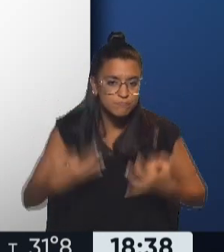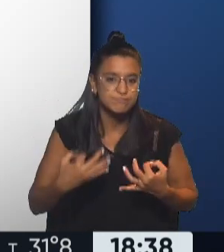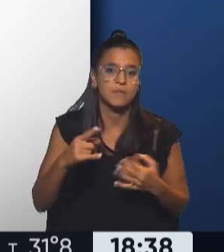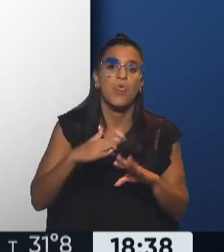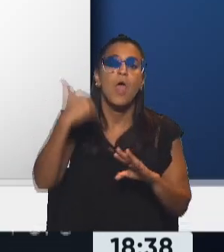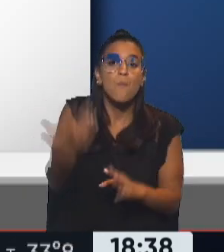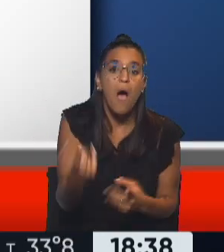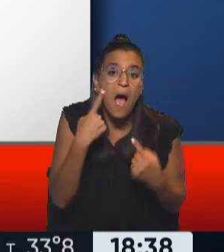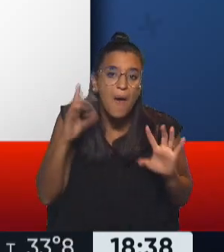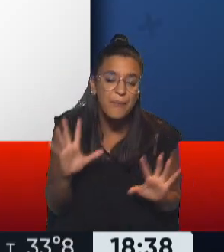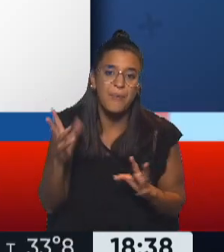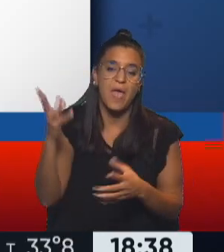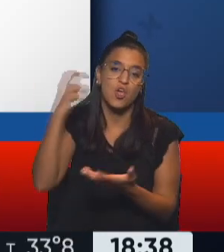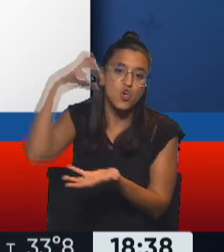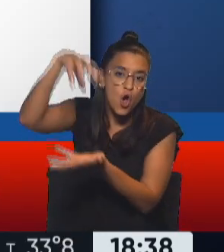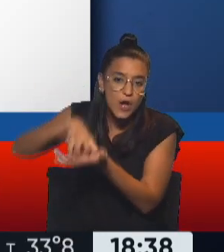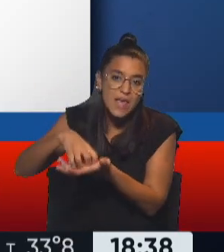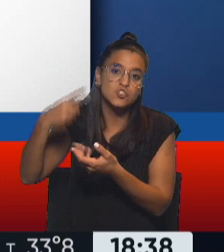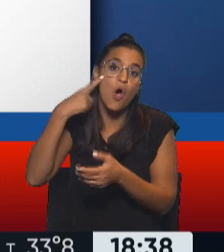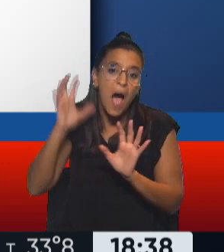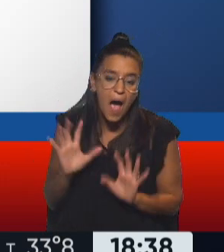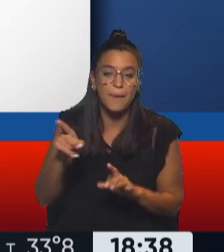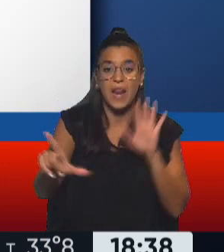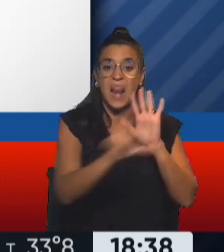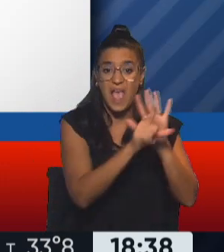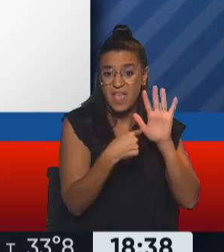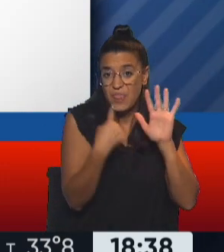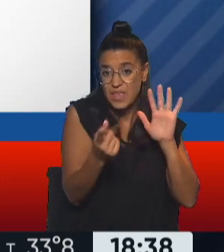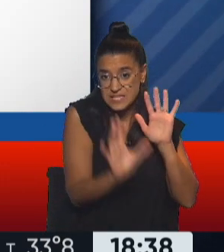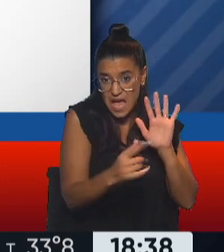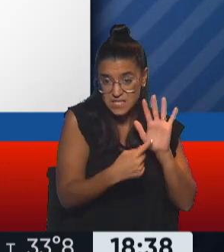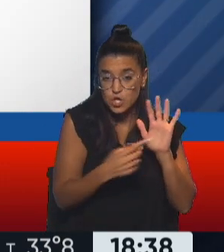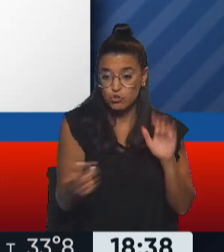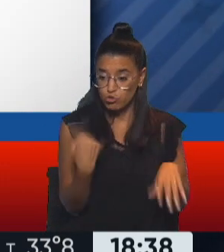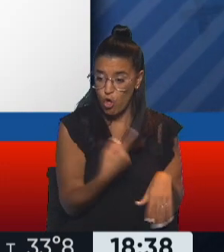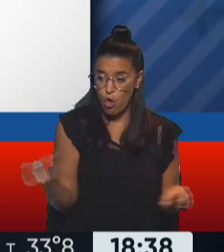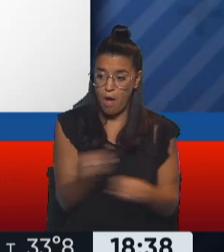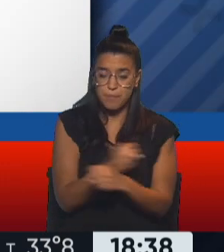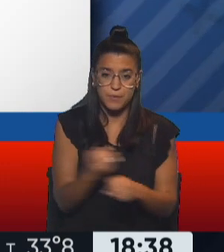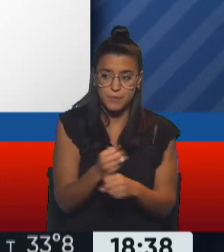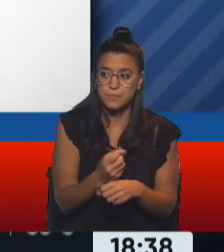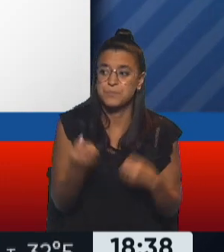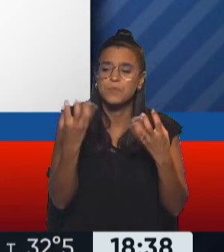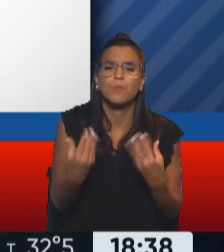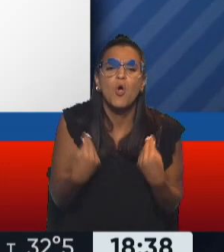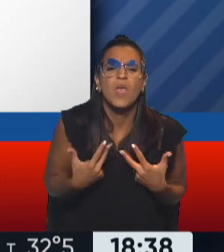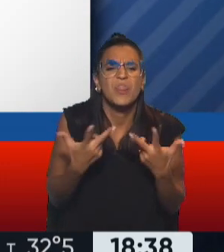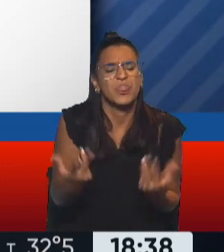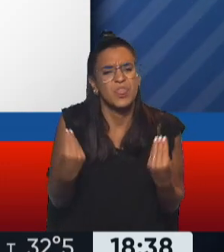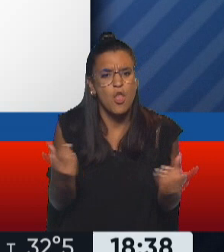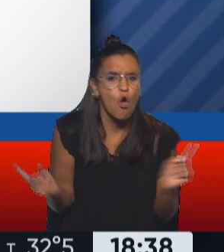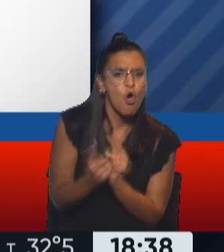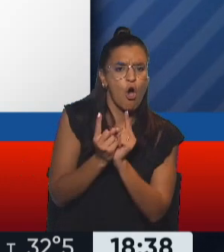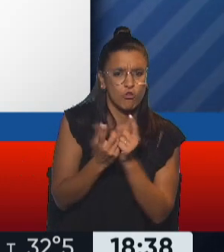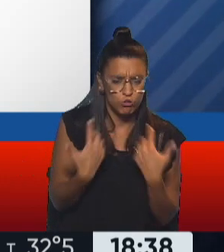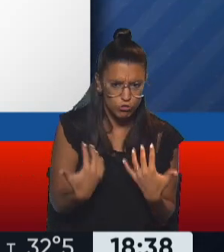será evaluado en el Congreso, tal como establece la ley que todos hemos aprobado. Decía, ¿por qué digo que es bastante